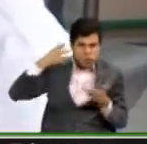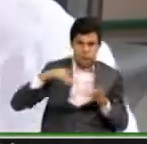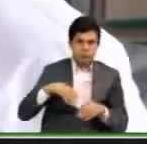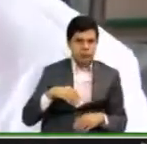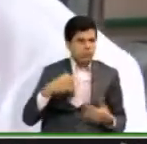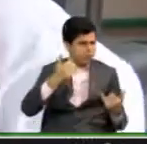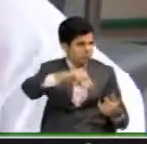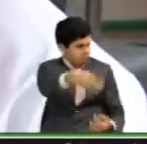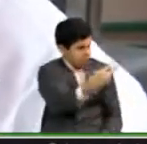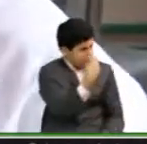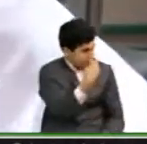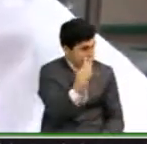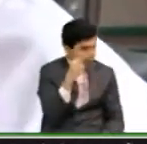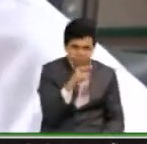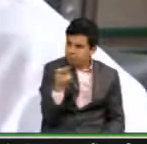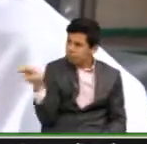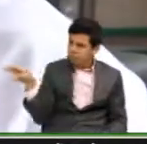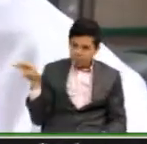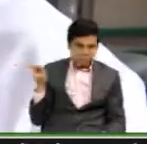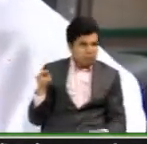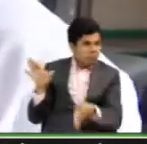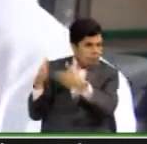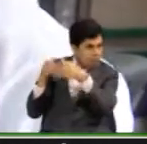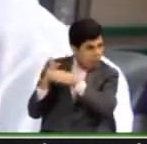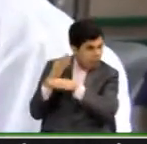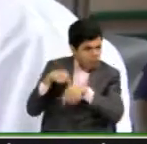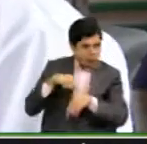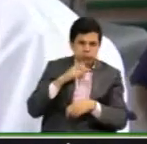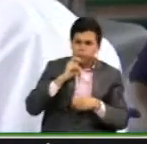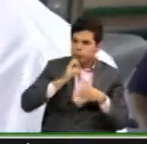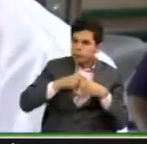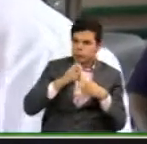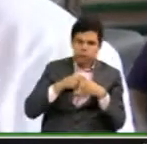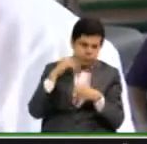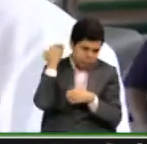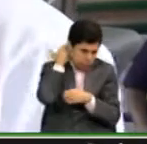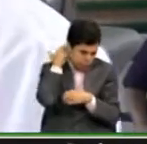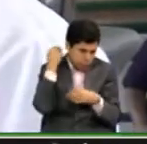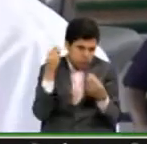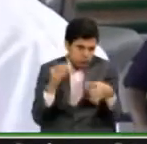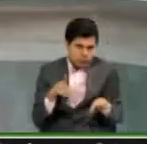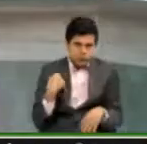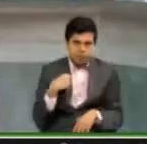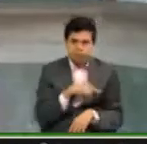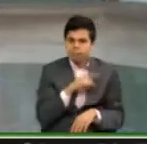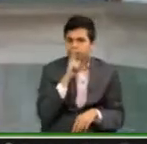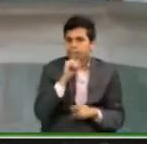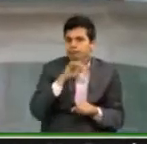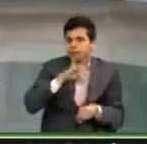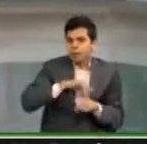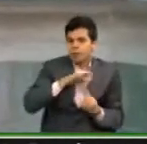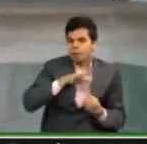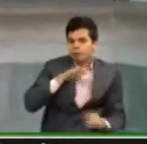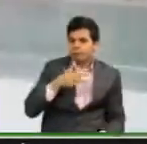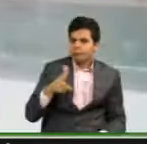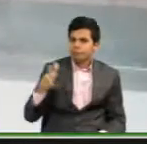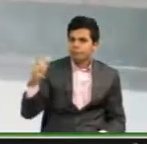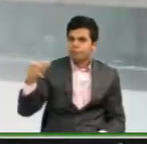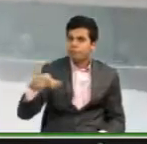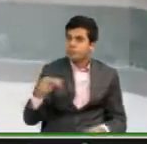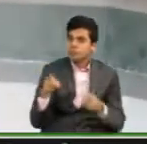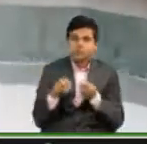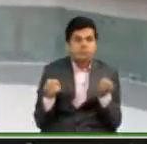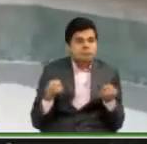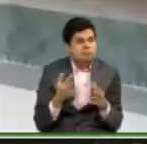solo estar nos tiene jodido el cierre de la frontera. Y pues, igual toca ir a cumplir las líneas. Los cubículos permanecen vacíos,